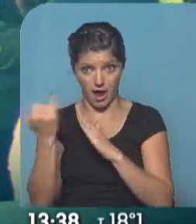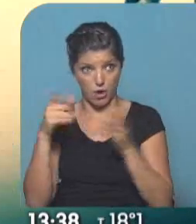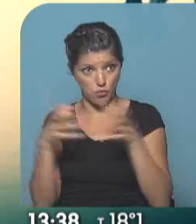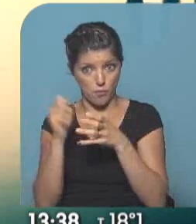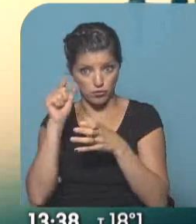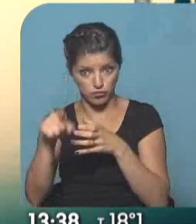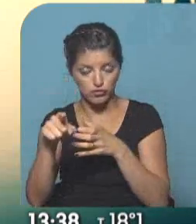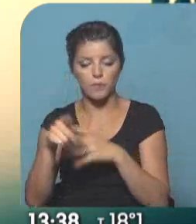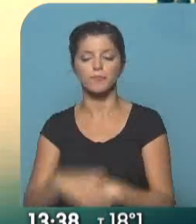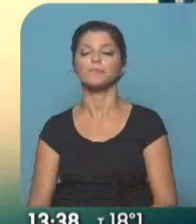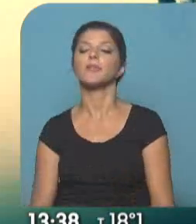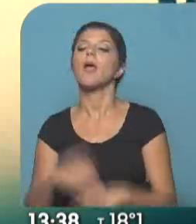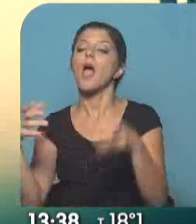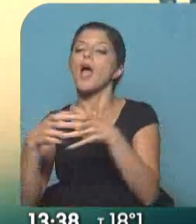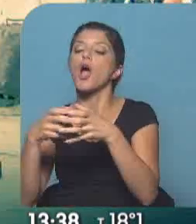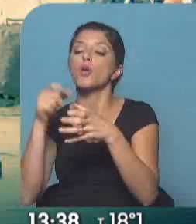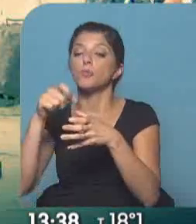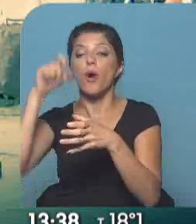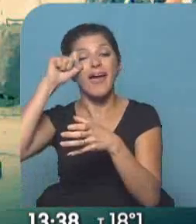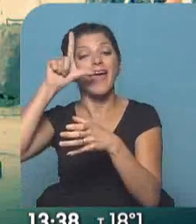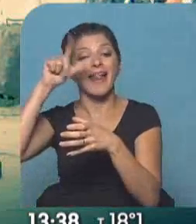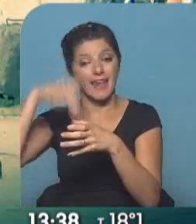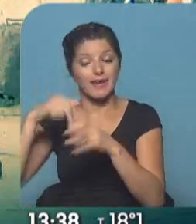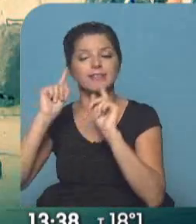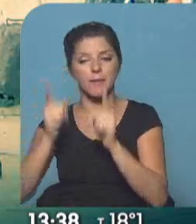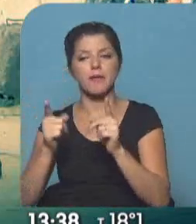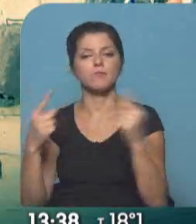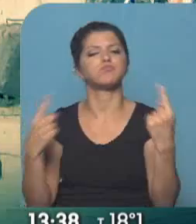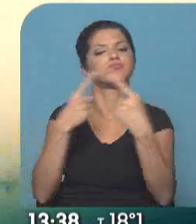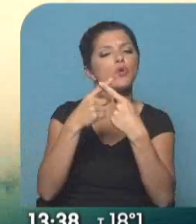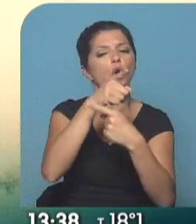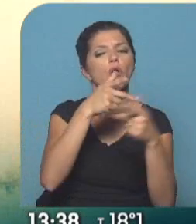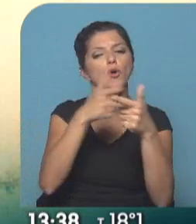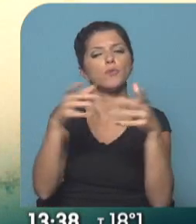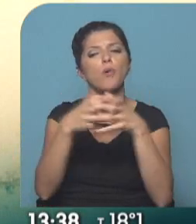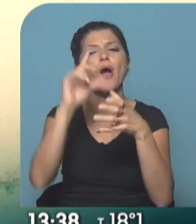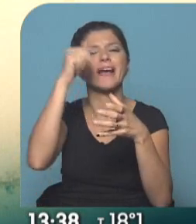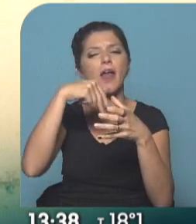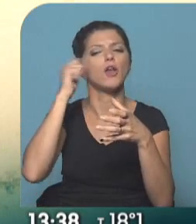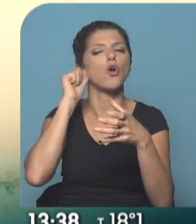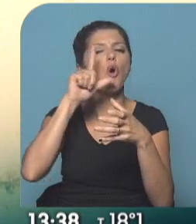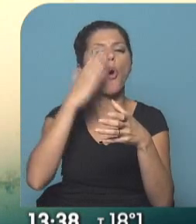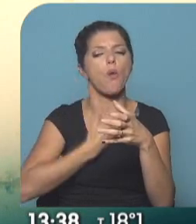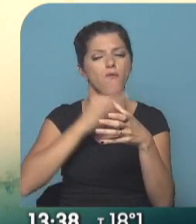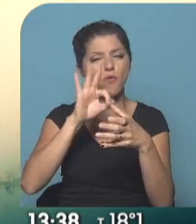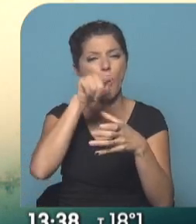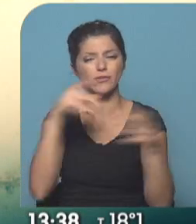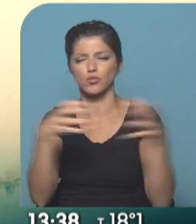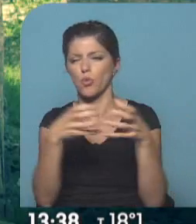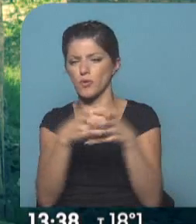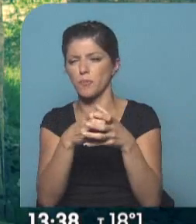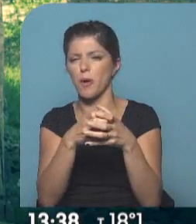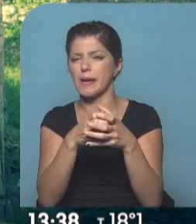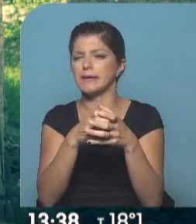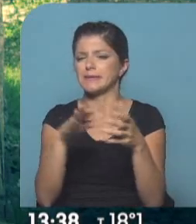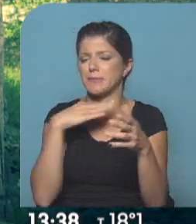El Ejército de Liberación Nacional mantiene además un enfrentamiento armado con el denominado Clan del Golfo, una de las mayores organizaciones criminales